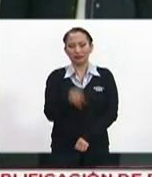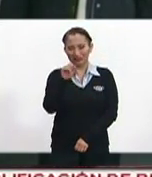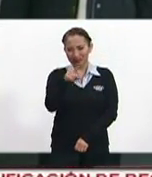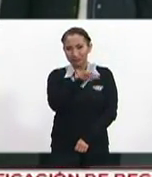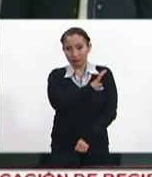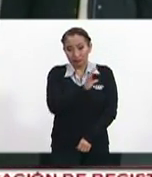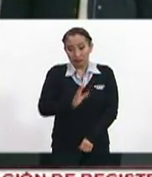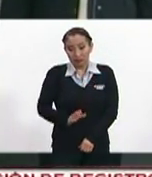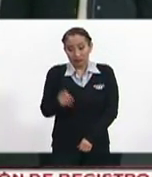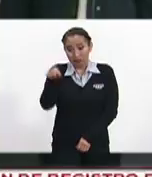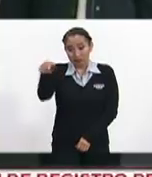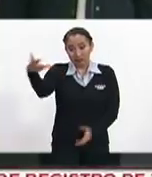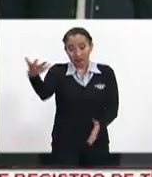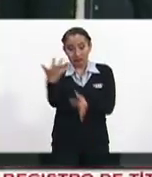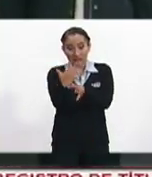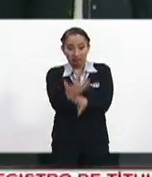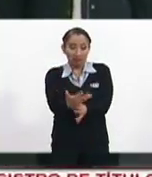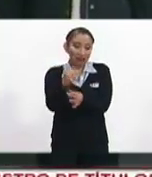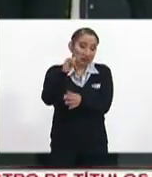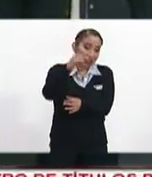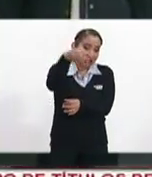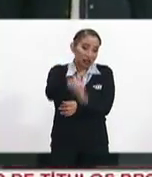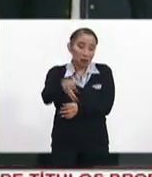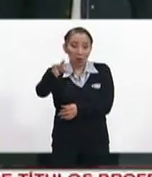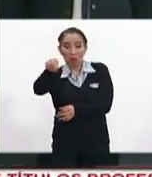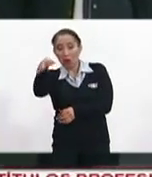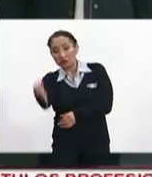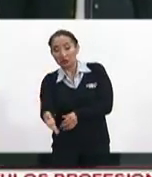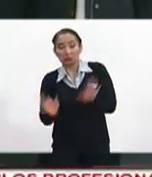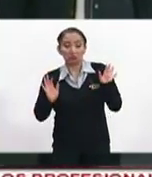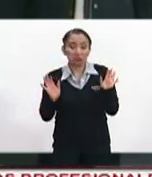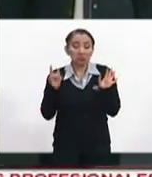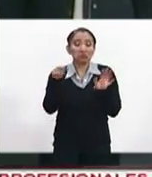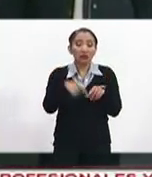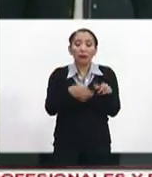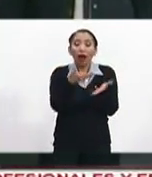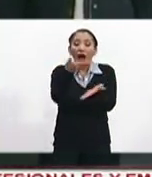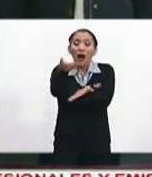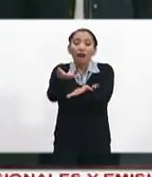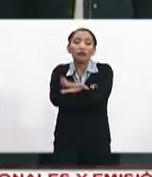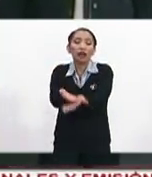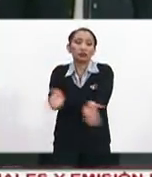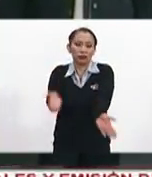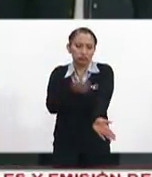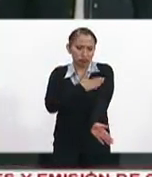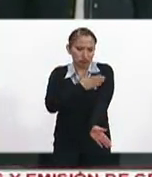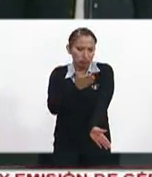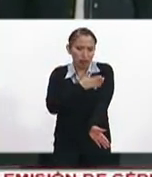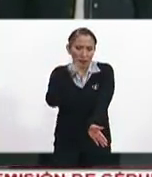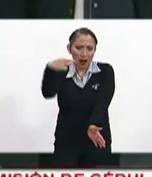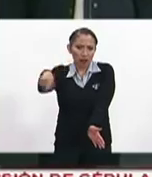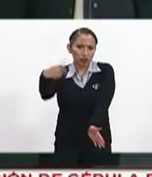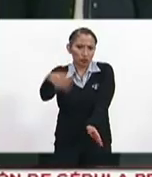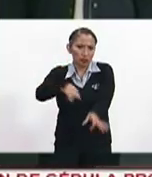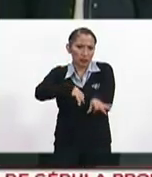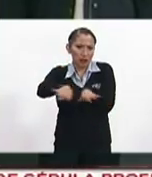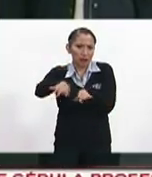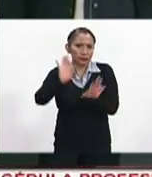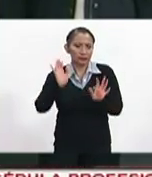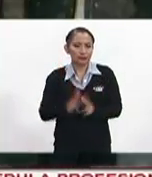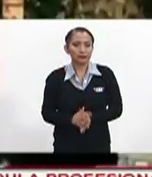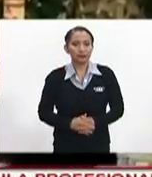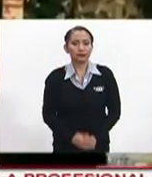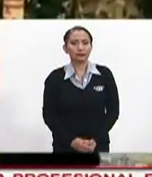los candidatos tomar o no tomar una alternativa que se está ofreciendo de buena fe para el mejor desarrollo de sus